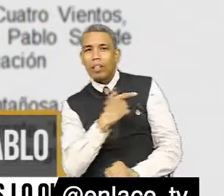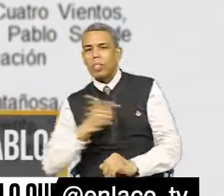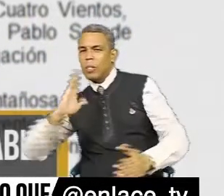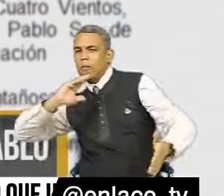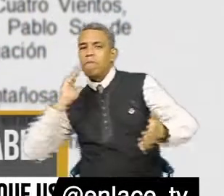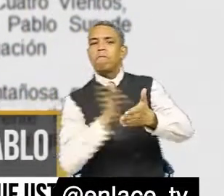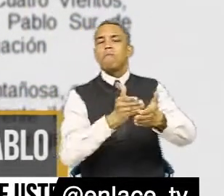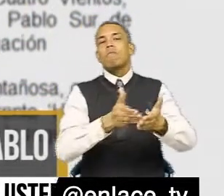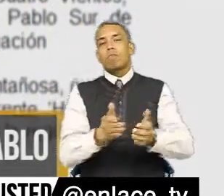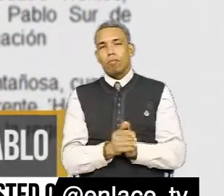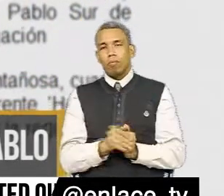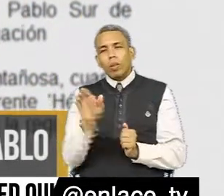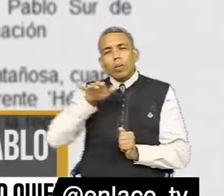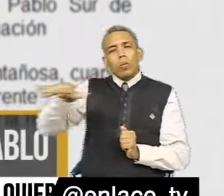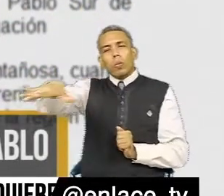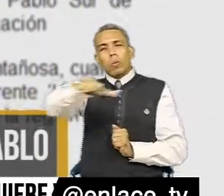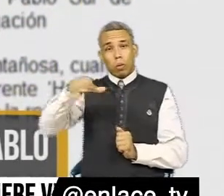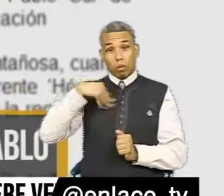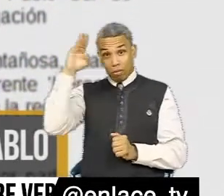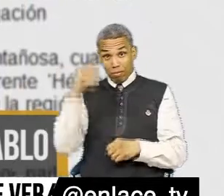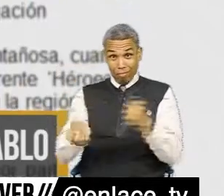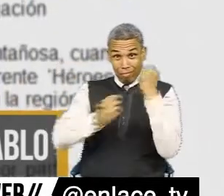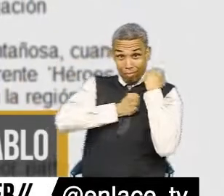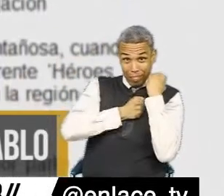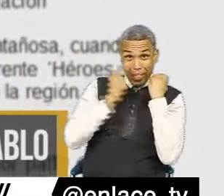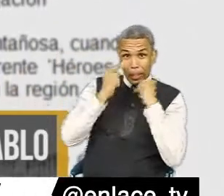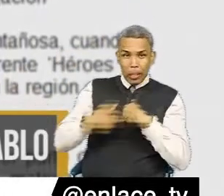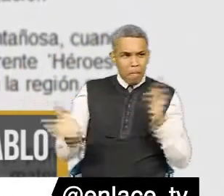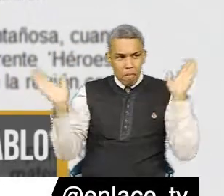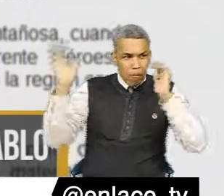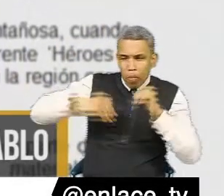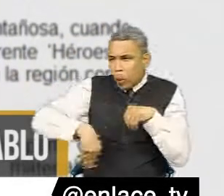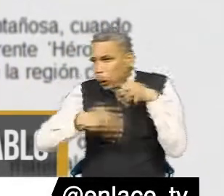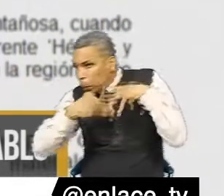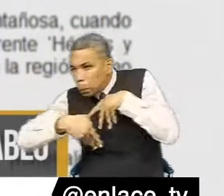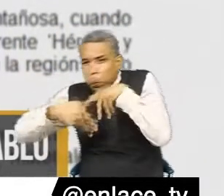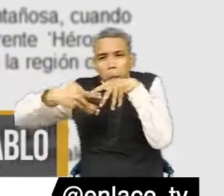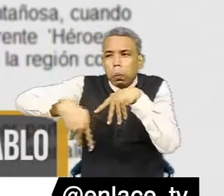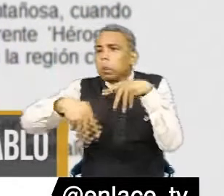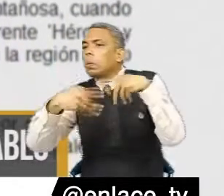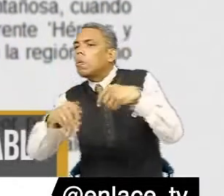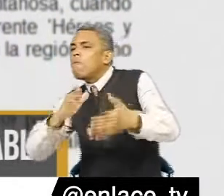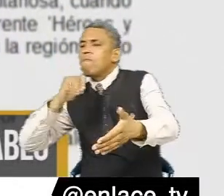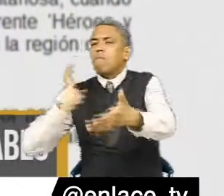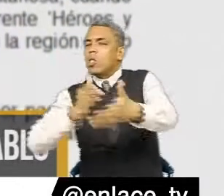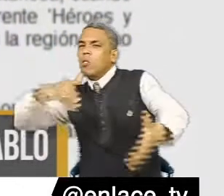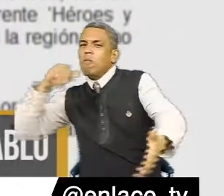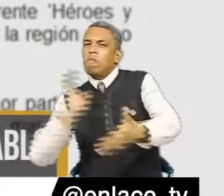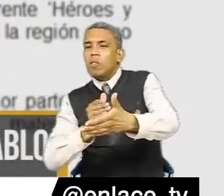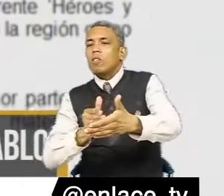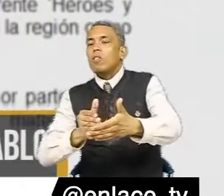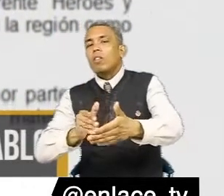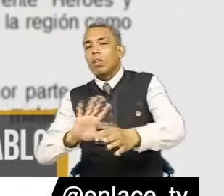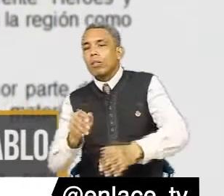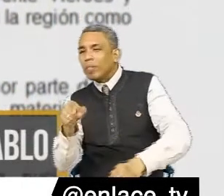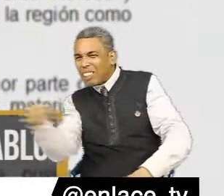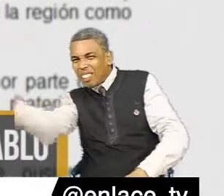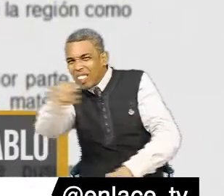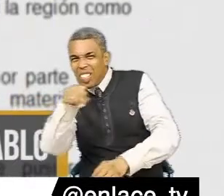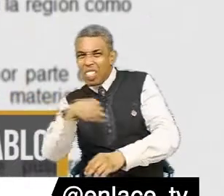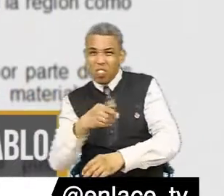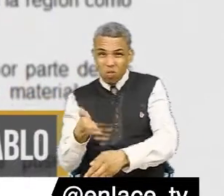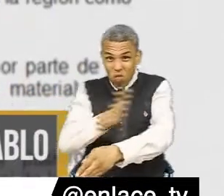urgentes en el lugar de los hechos por parte de las autoridades competentes y se hizo entrega de los elementos materiales de prueba estos hechos que ya son materia de investigación